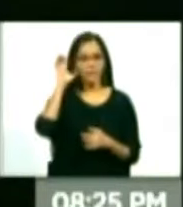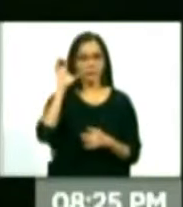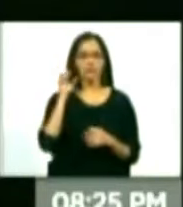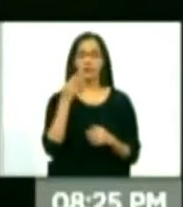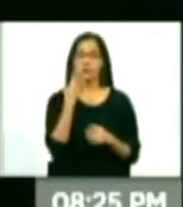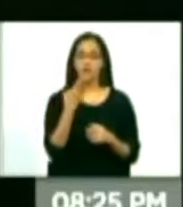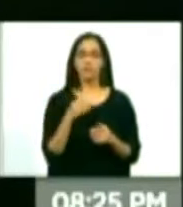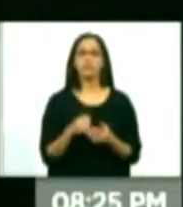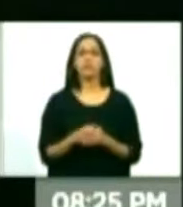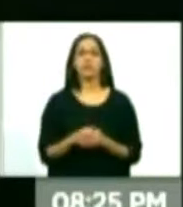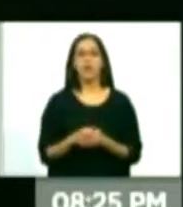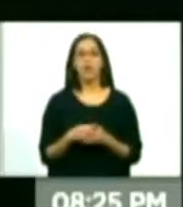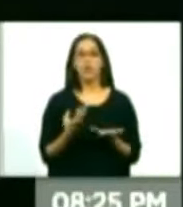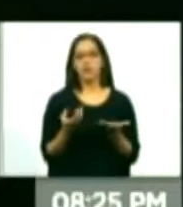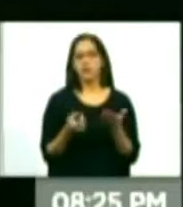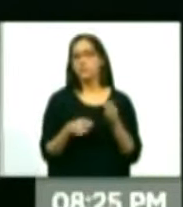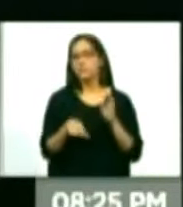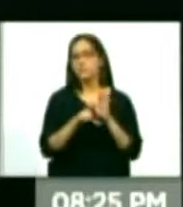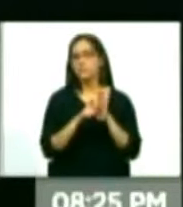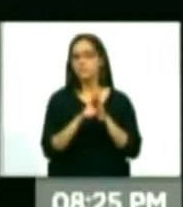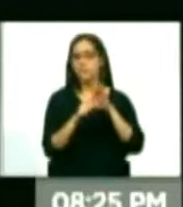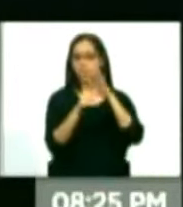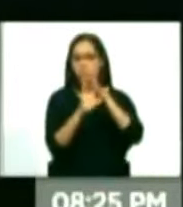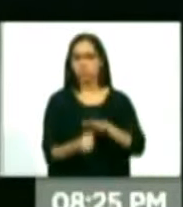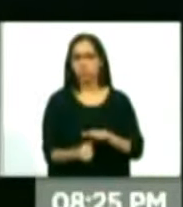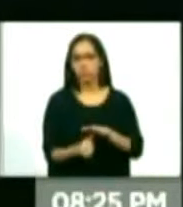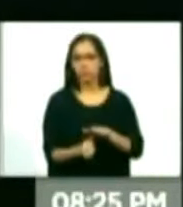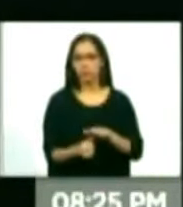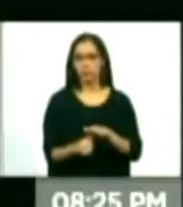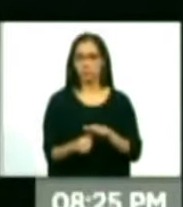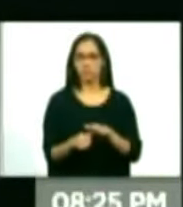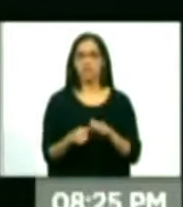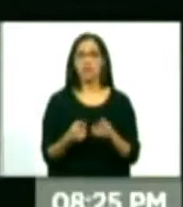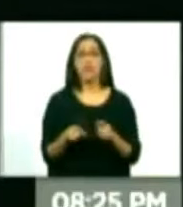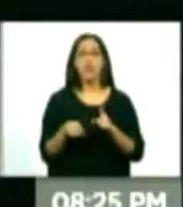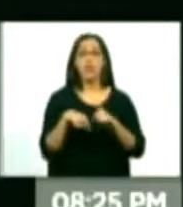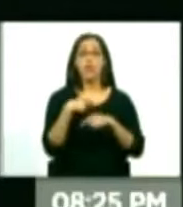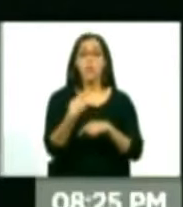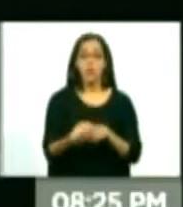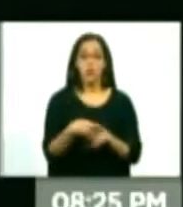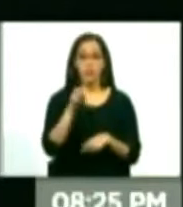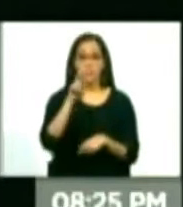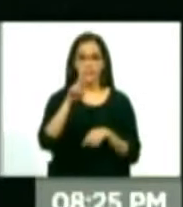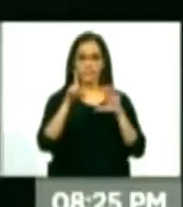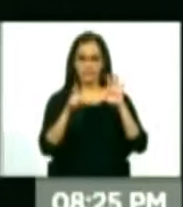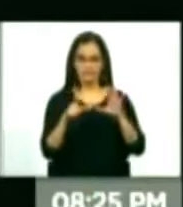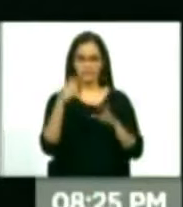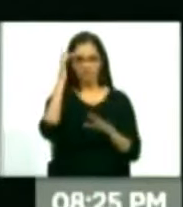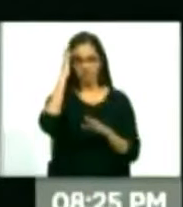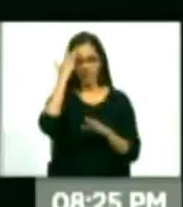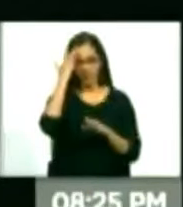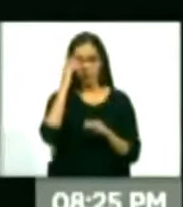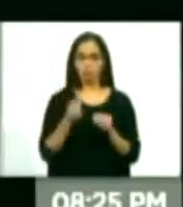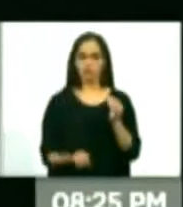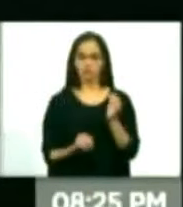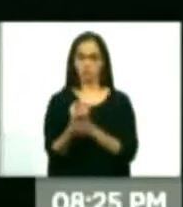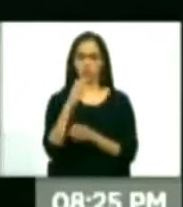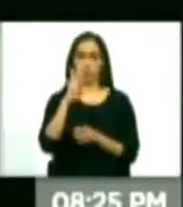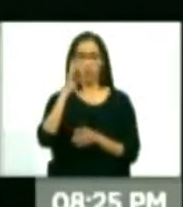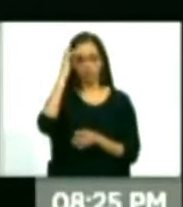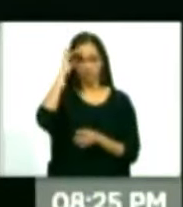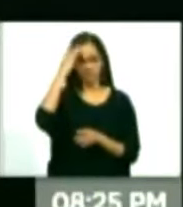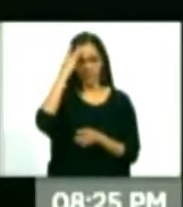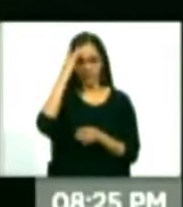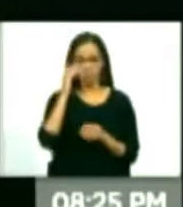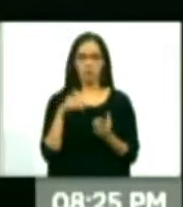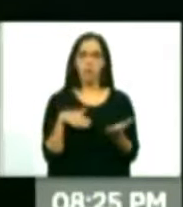medidas neoliberales aplicadas. Luego del 27 de febrero, surge el 4 de febrero, ocurre el 4 de febrero